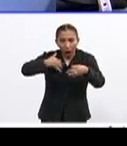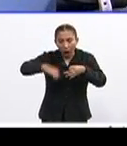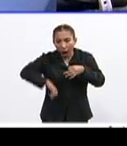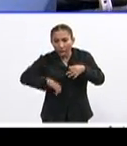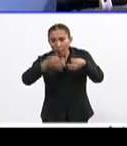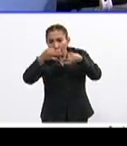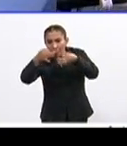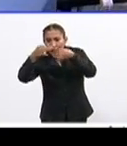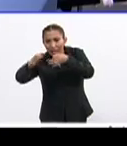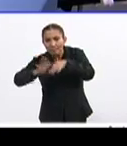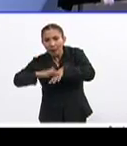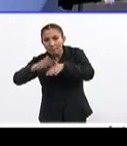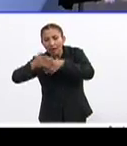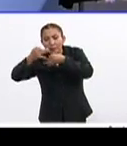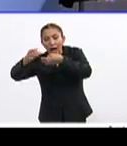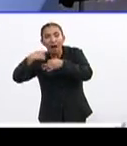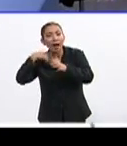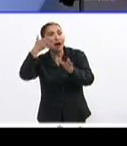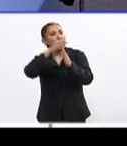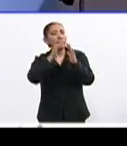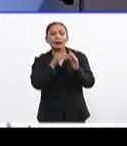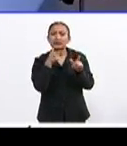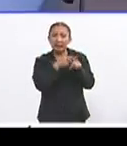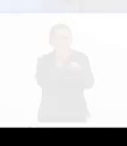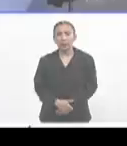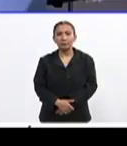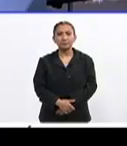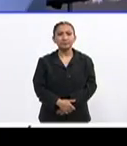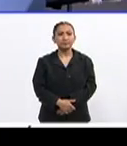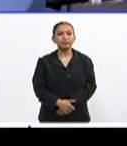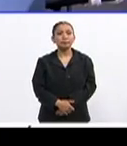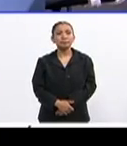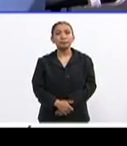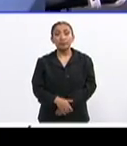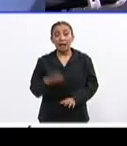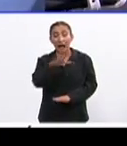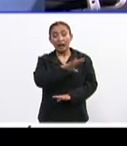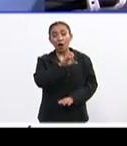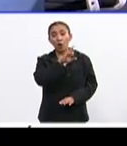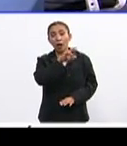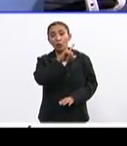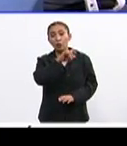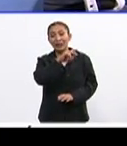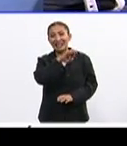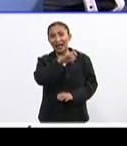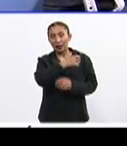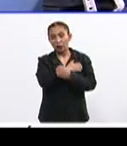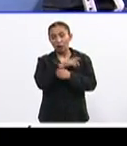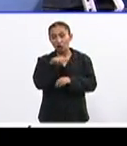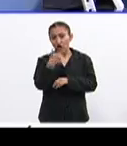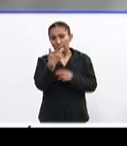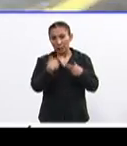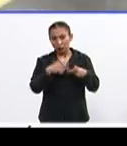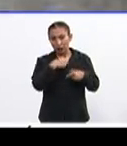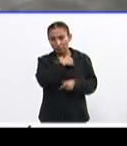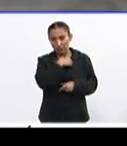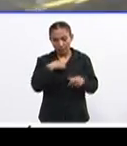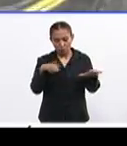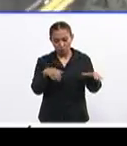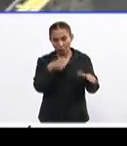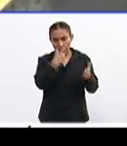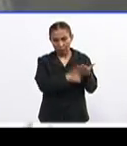interesando y llegan a su casa a seguir investigando. El área de curaduría educativa consta de 12 personas